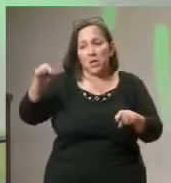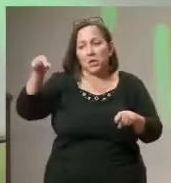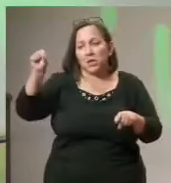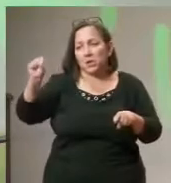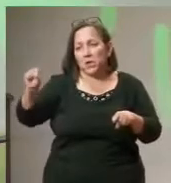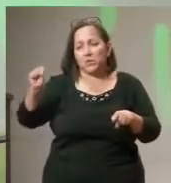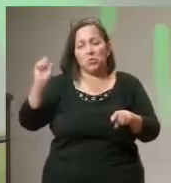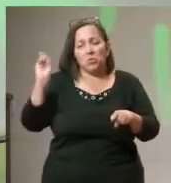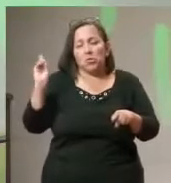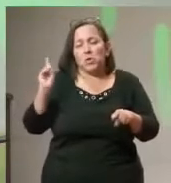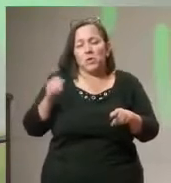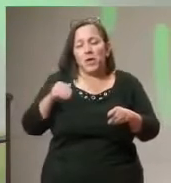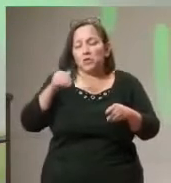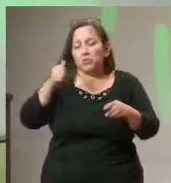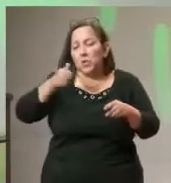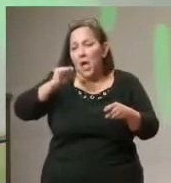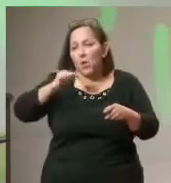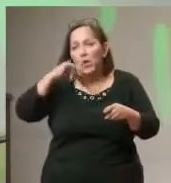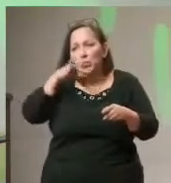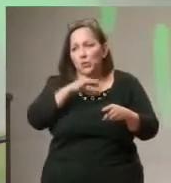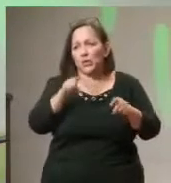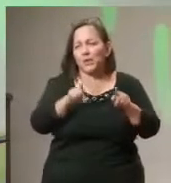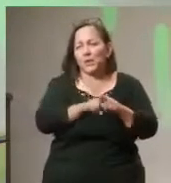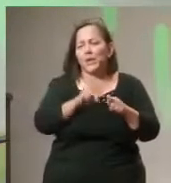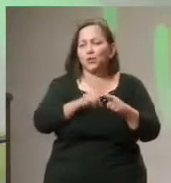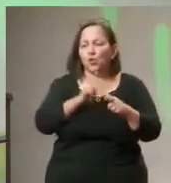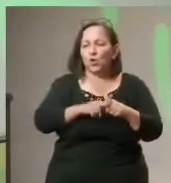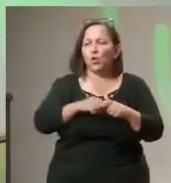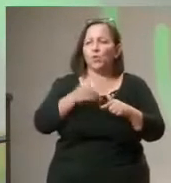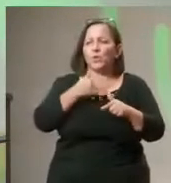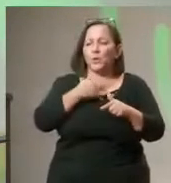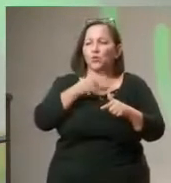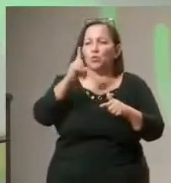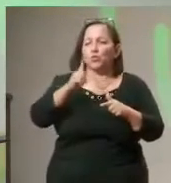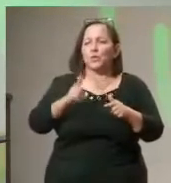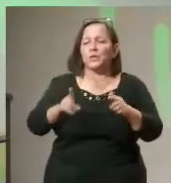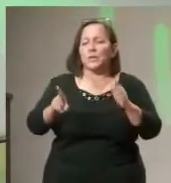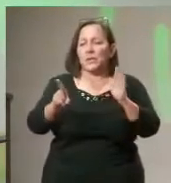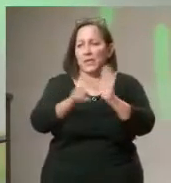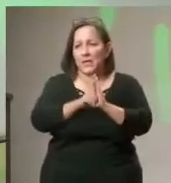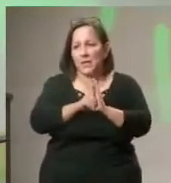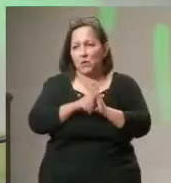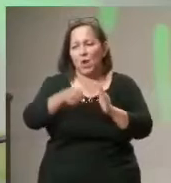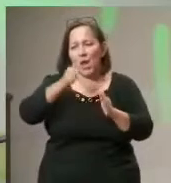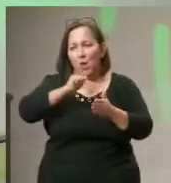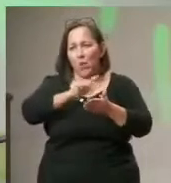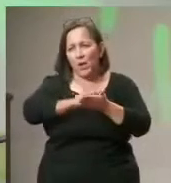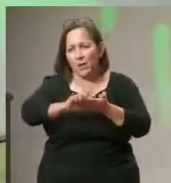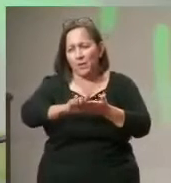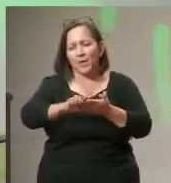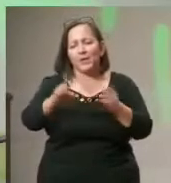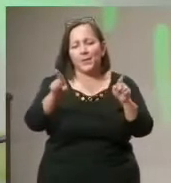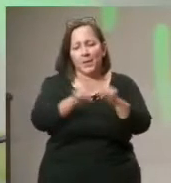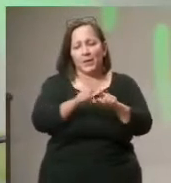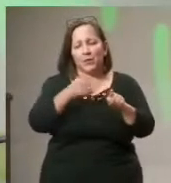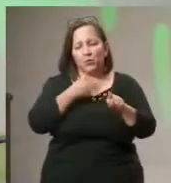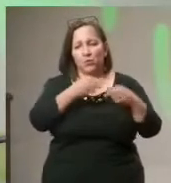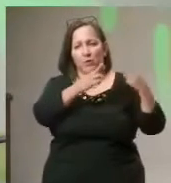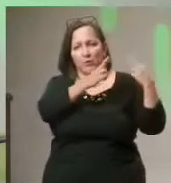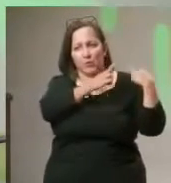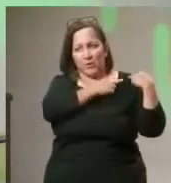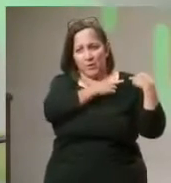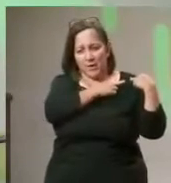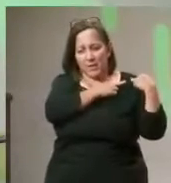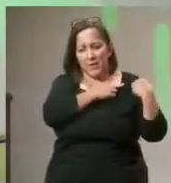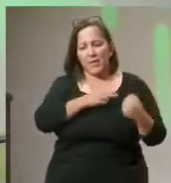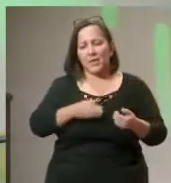van sus aguas residuales. Entonces, así como tenemos un derecho al agua potable, también tenemos una responsabilidad de